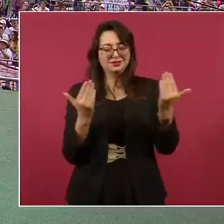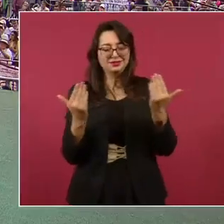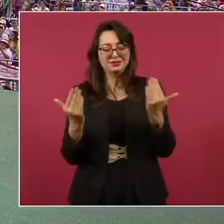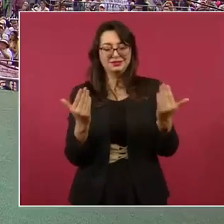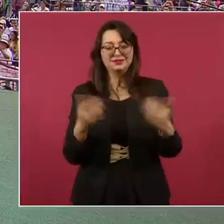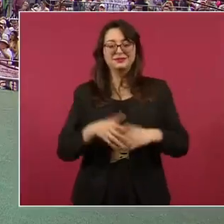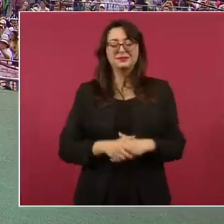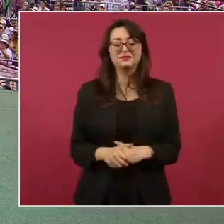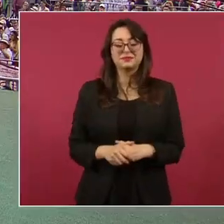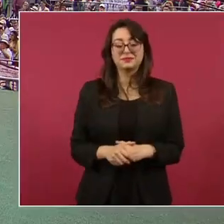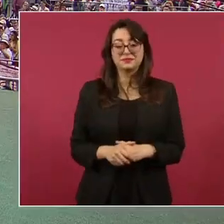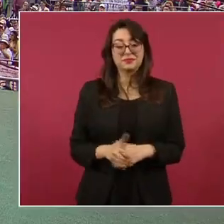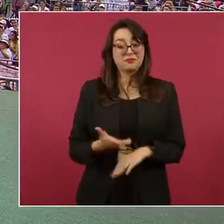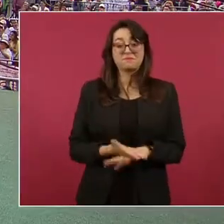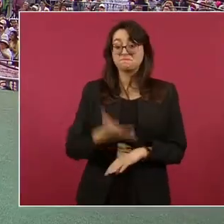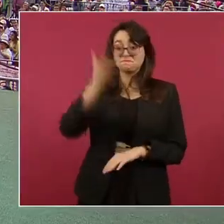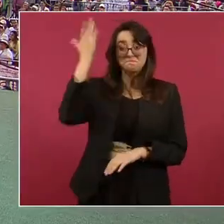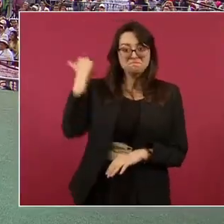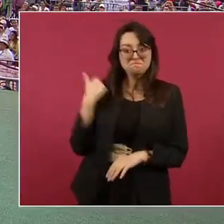Esto no sucedía